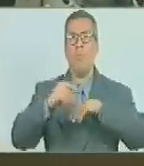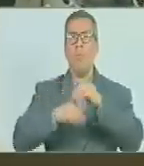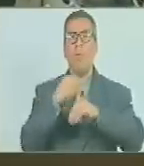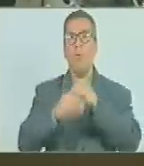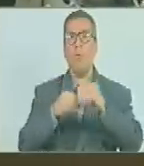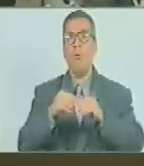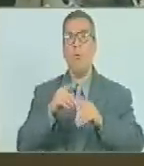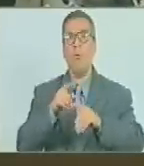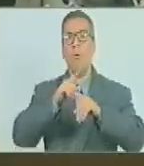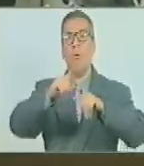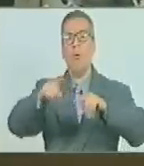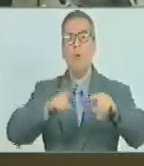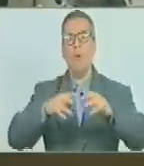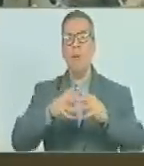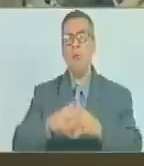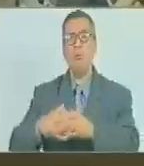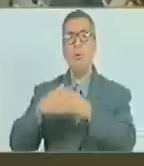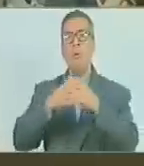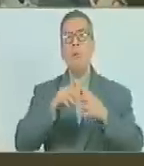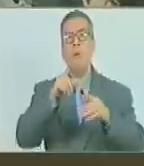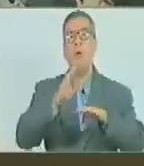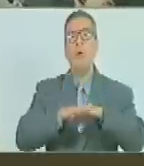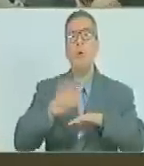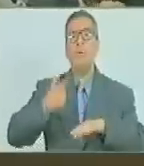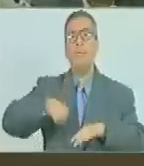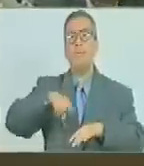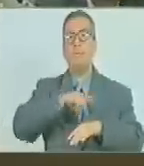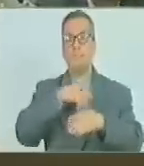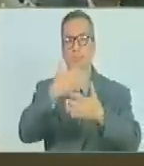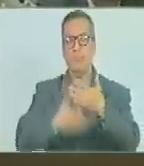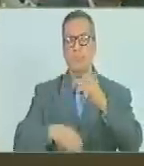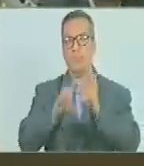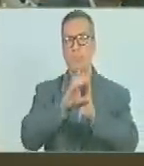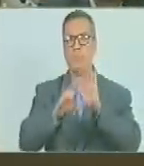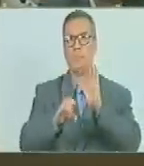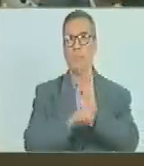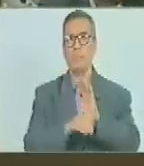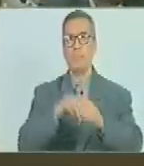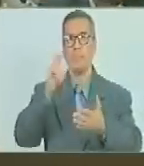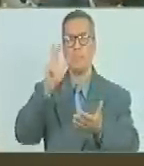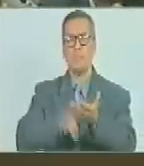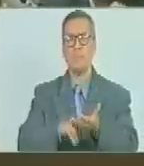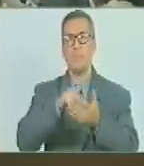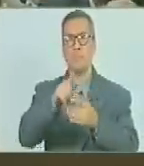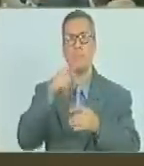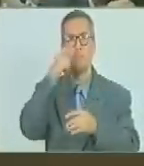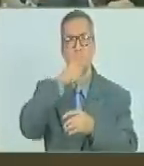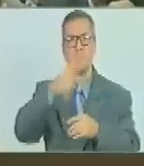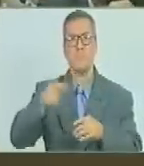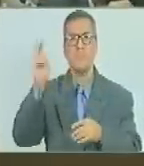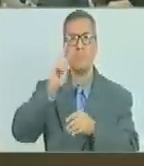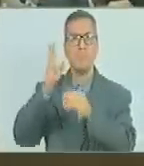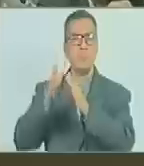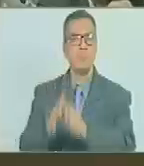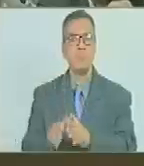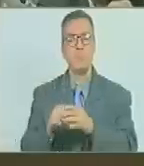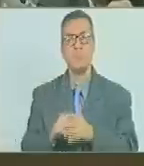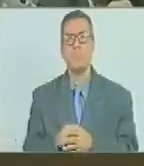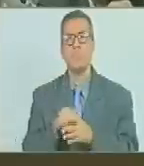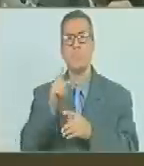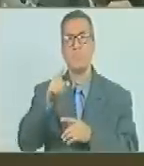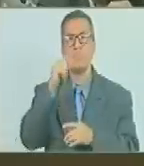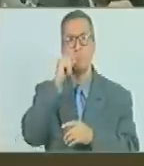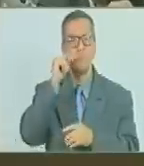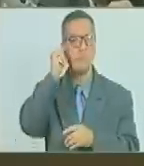los dictámenes de los Estados Unidos, porque nuestra Carta Magna, aprobada por el pueblo venezolano